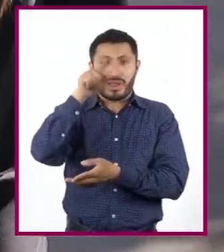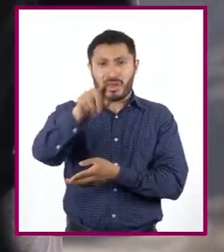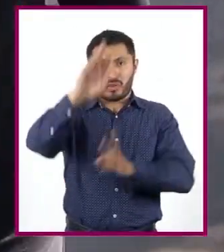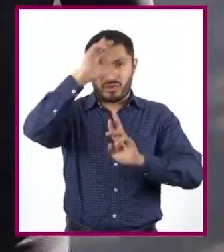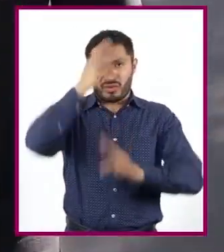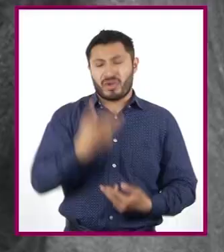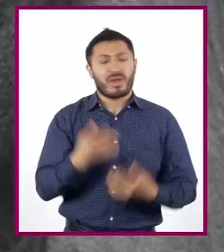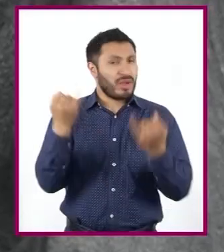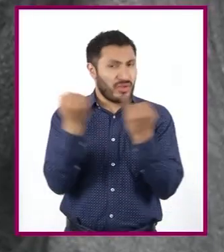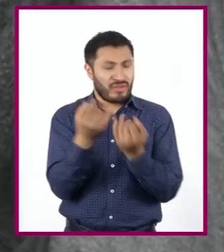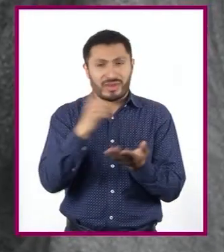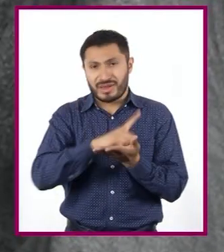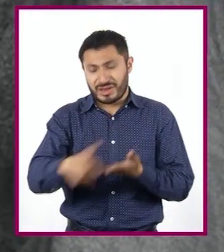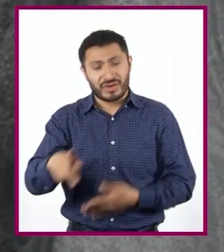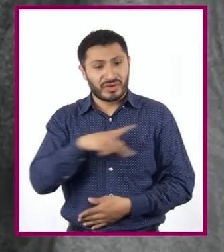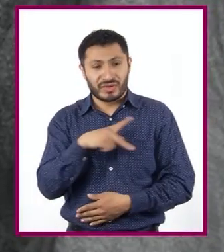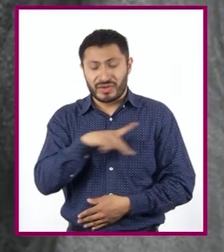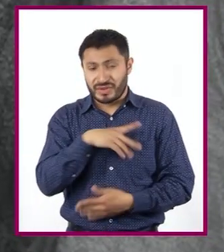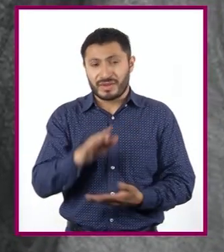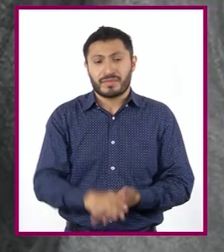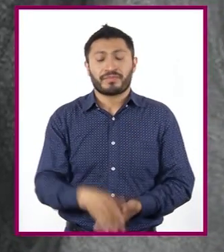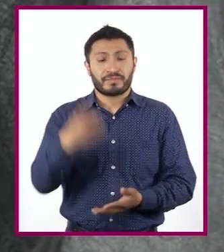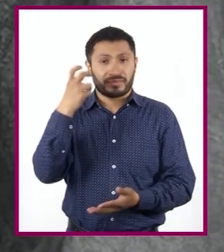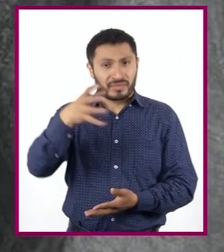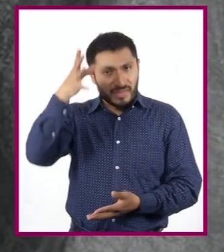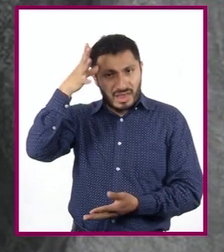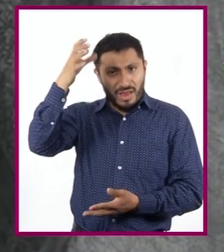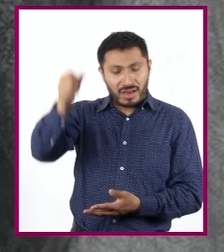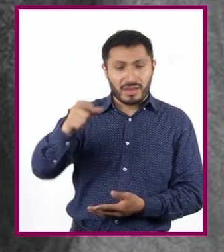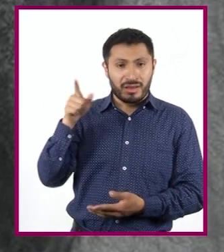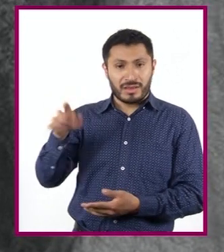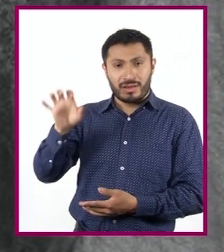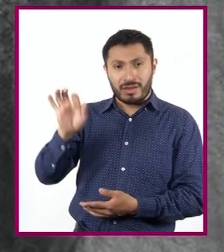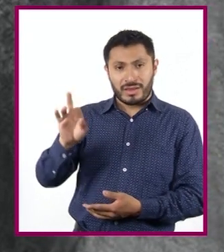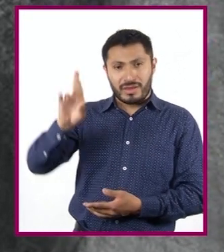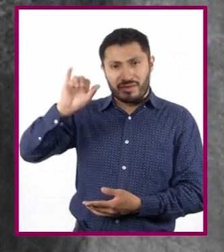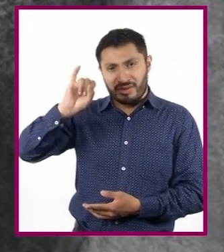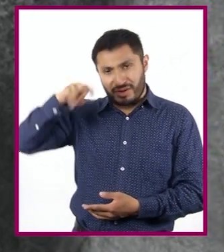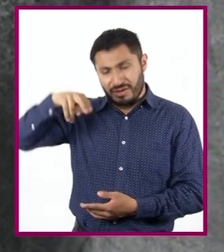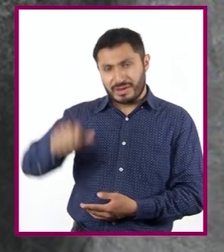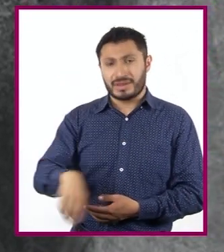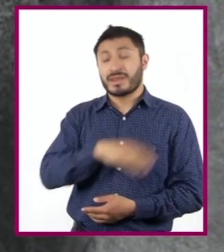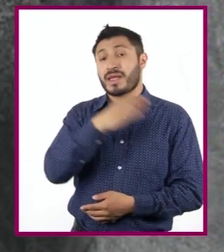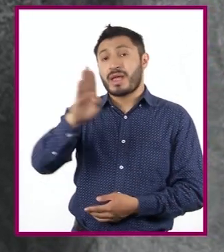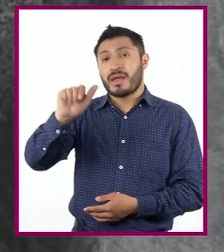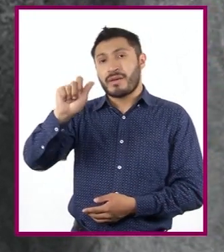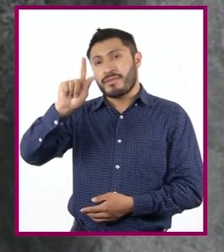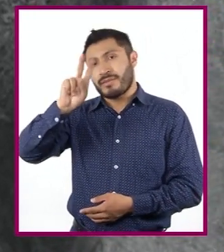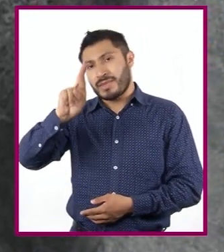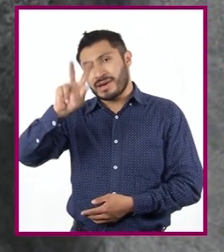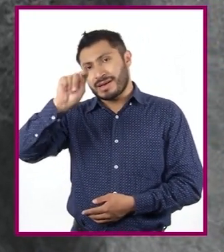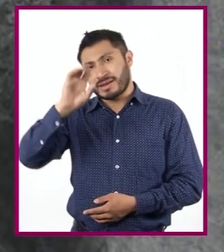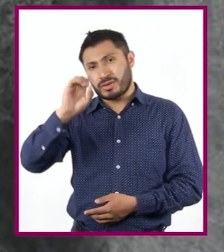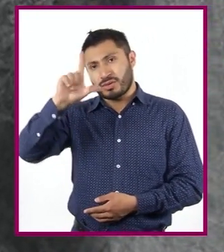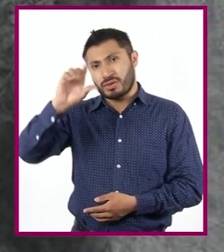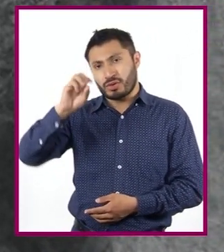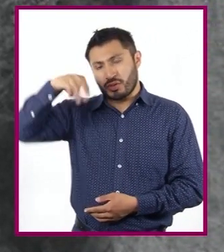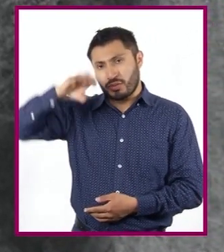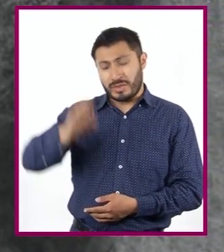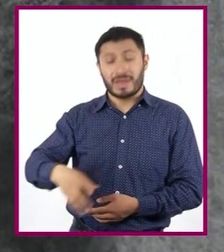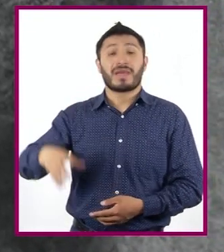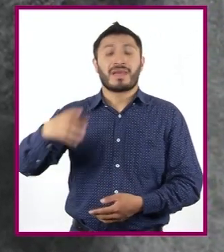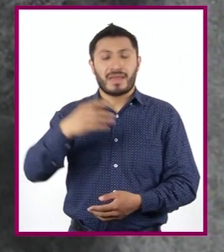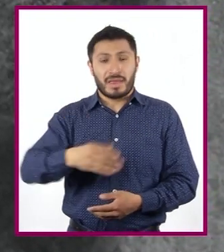más fascinante cuando es prohibido, ¿no? Cuando algo te es negado, denegado, porque te